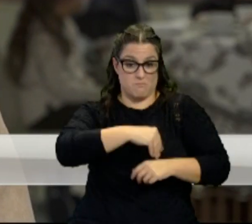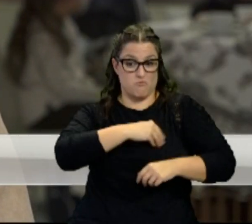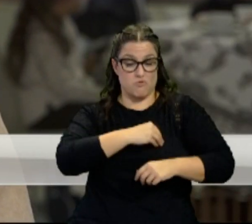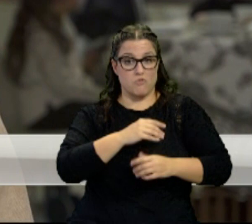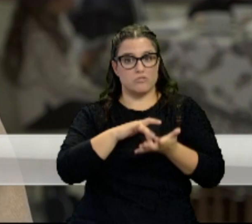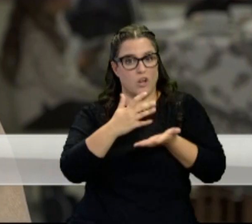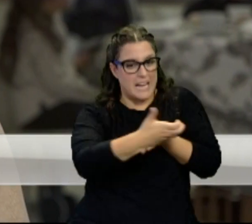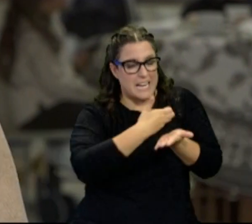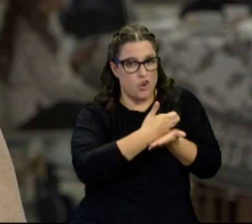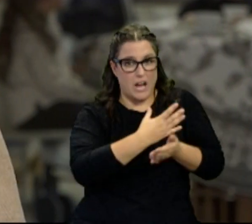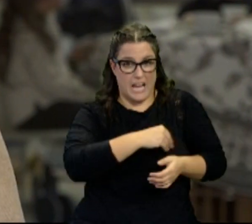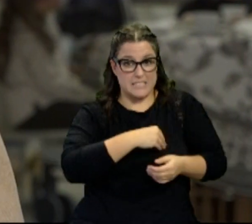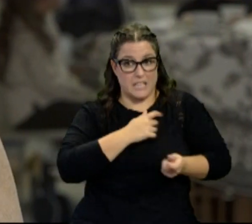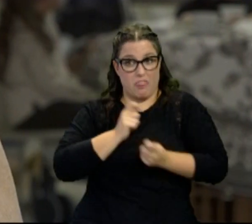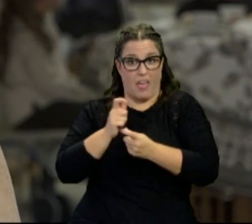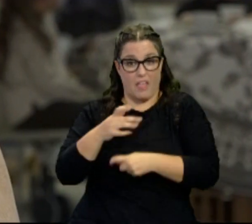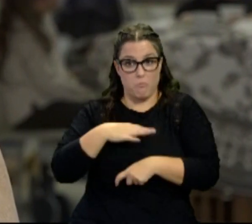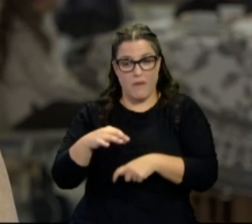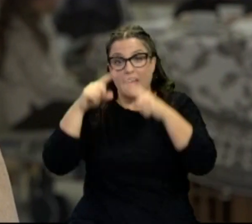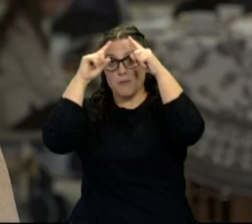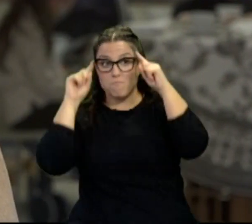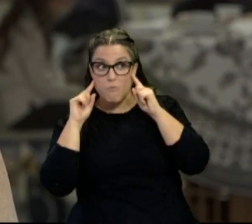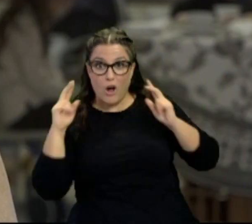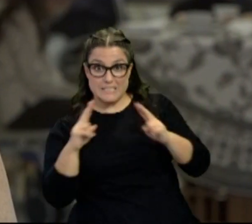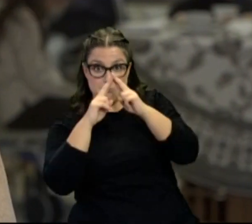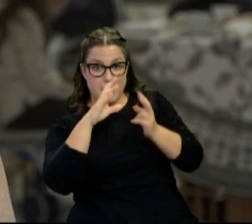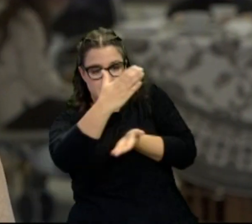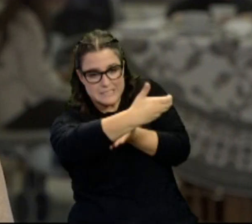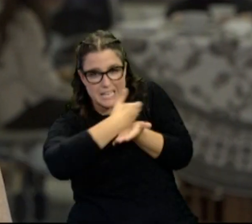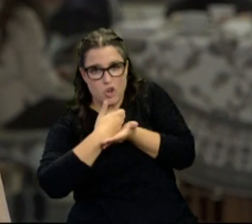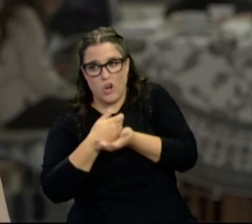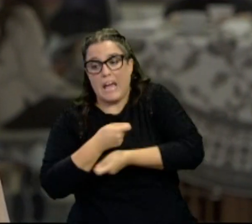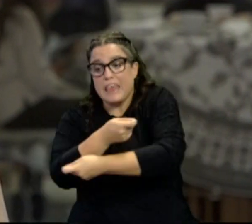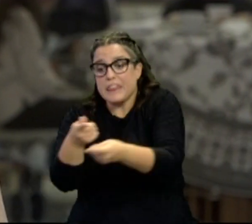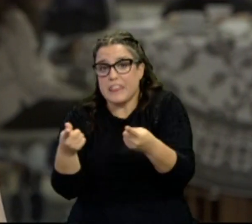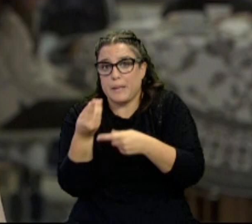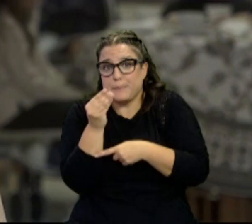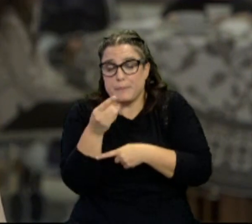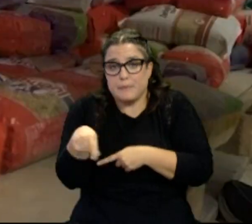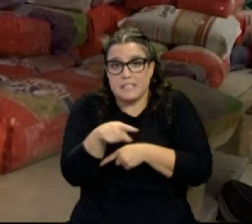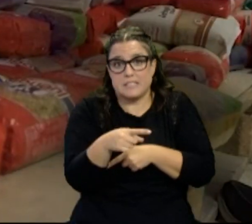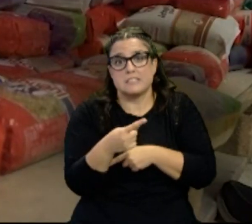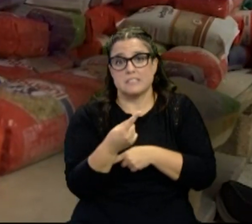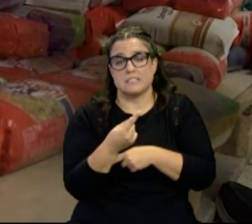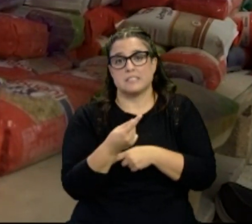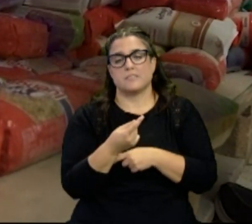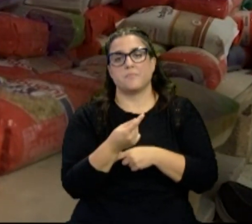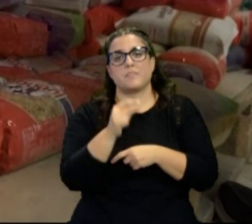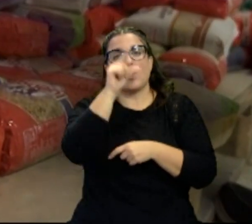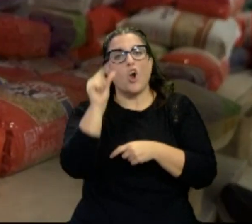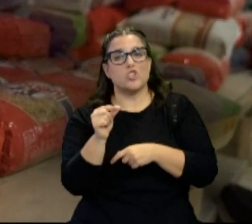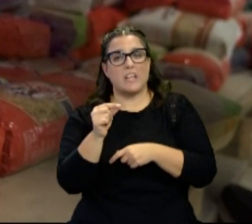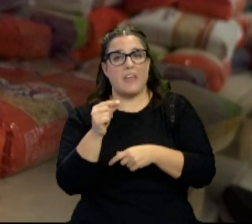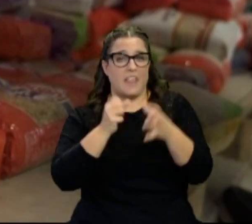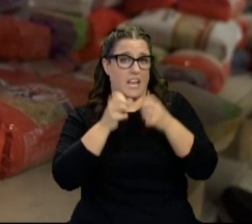dar esa leche y las monjicas en París pues lo daban a todas esos bebés. La gota de leche de